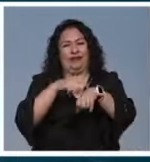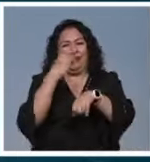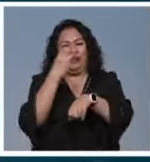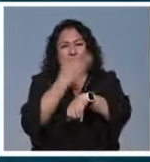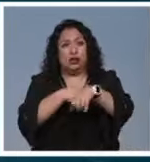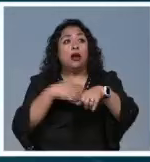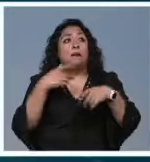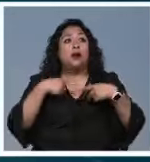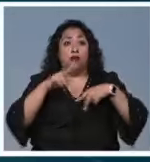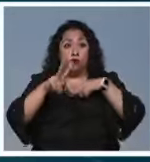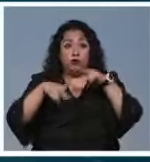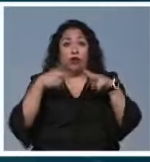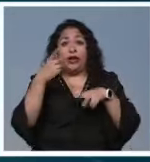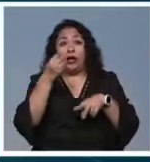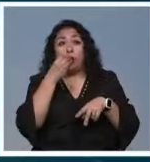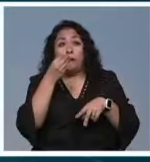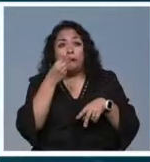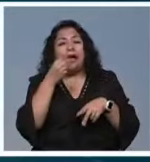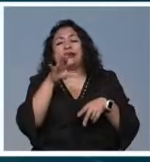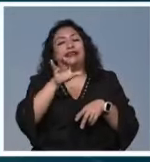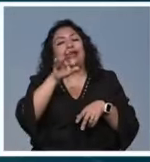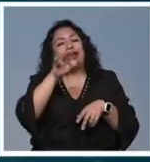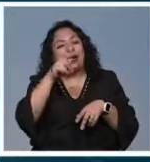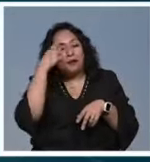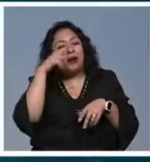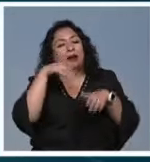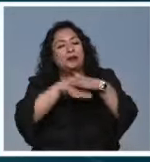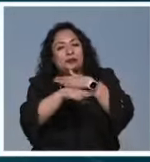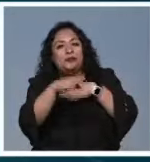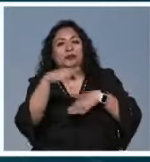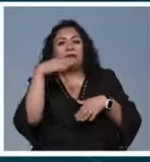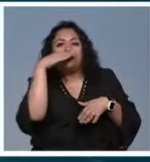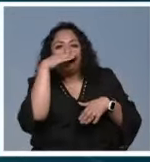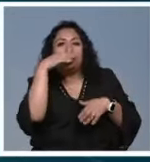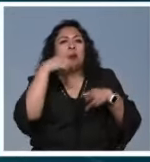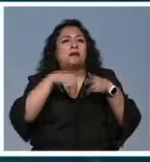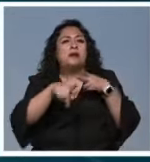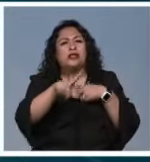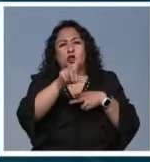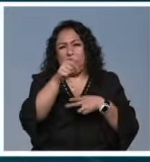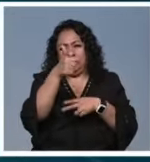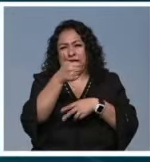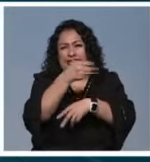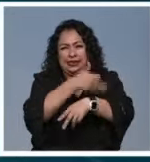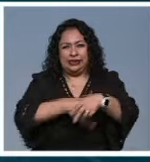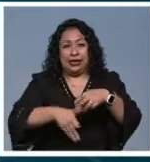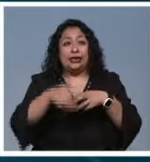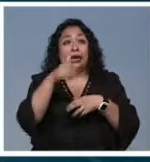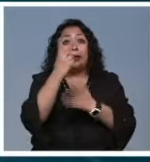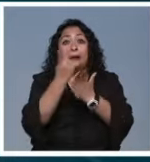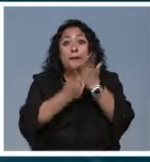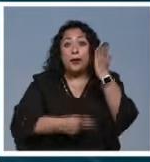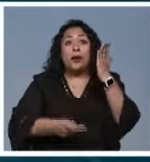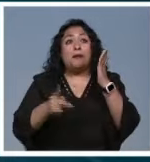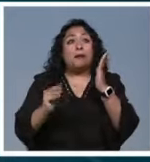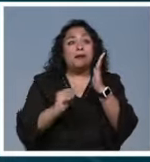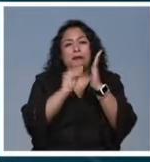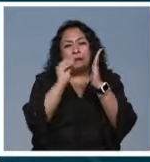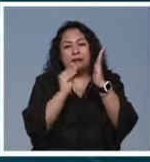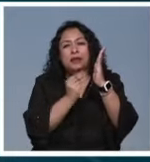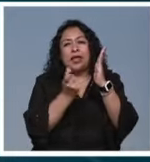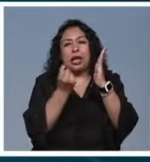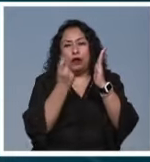a llegar al CENART para poder obtener una entrada al concierto gratuito que comenzó pasadas las 6 de la tarde. El programa estuvo integrado por algunas